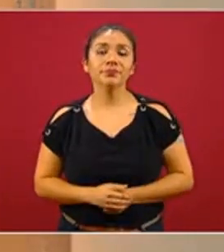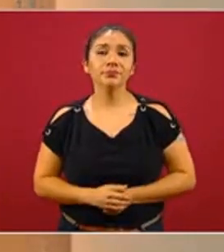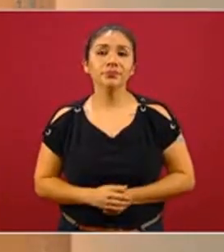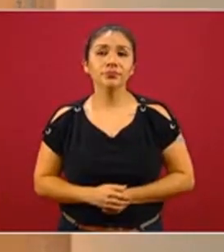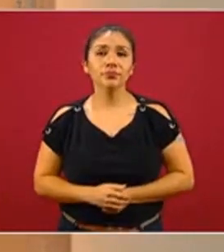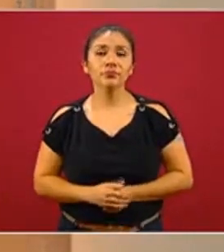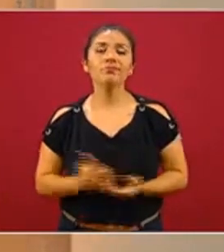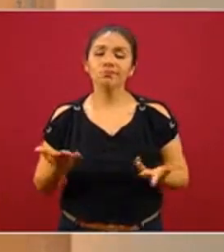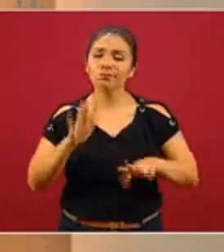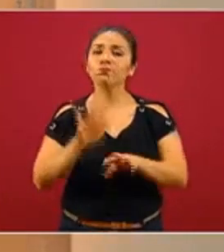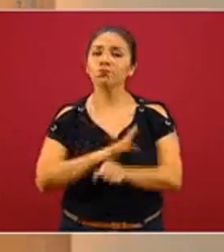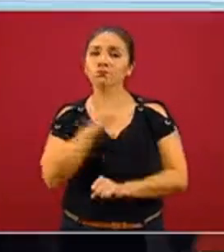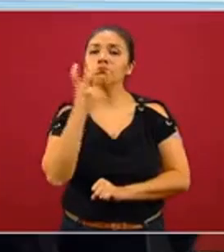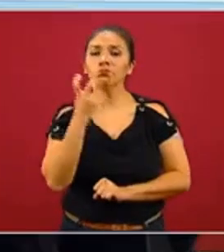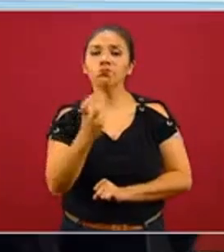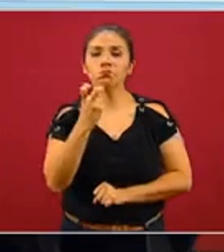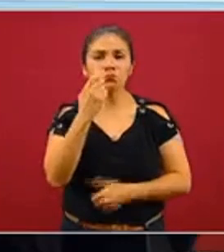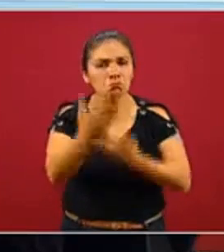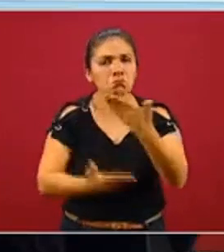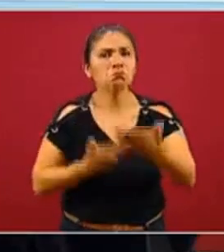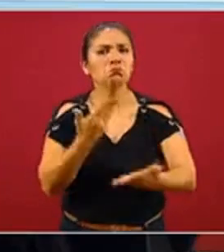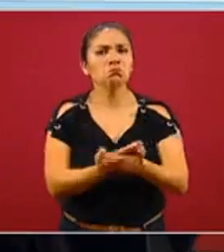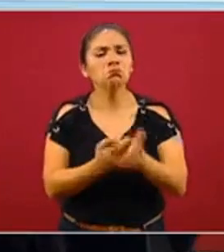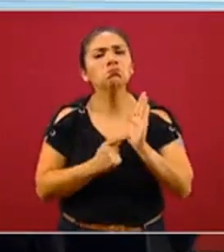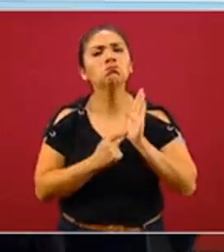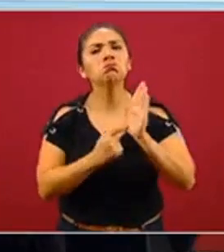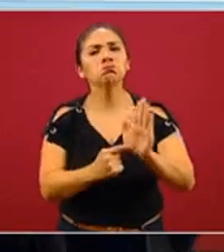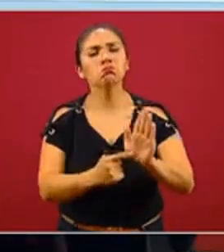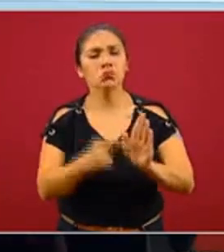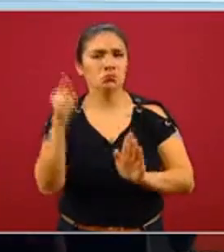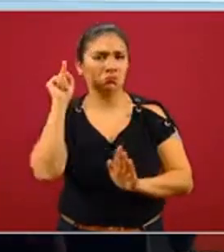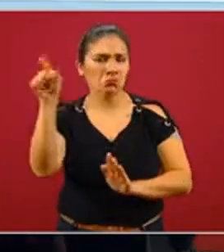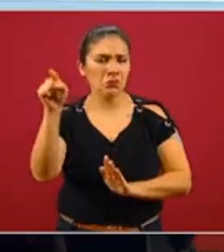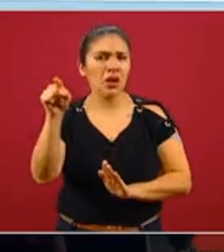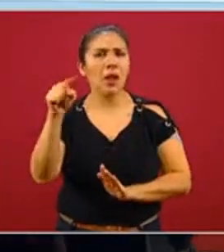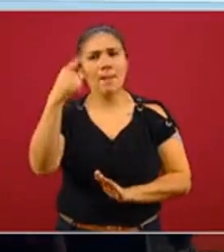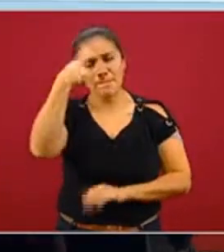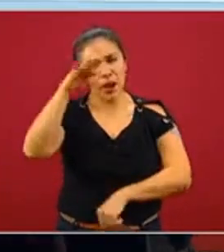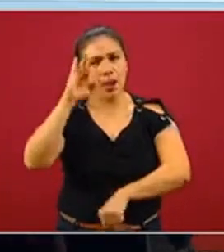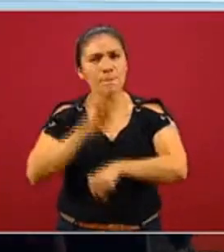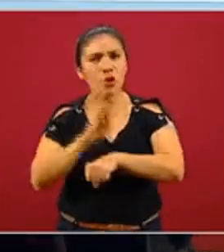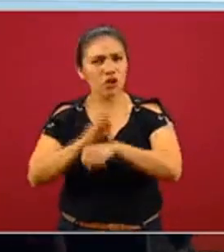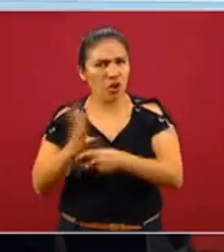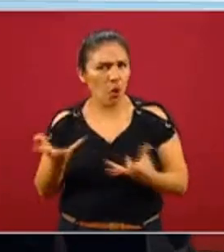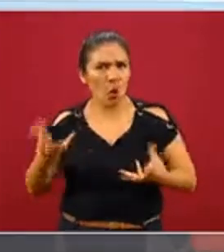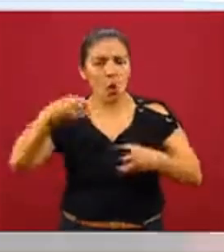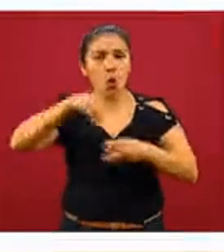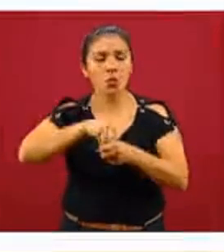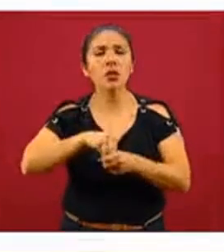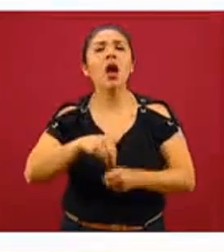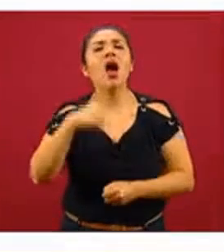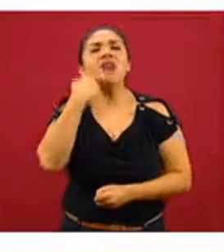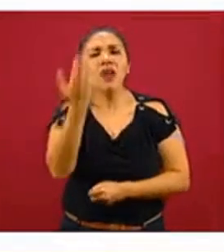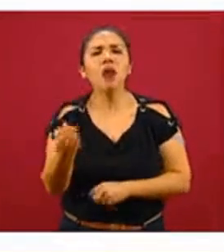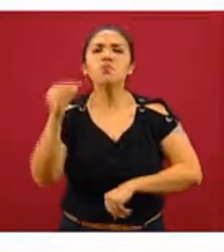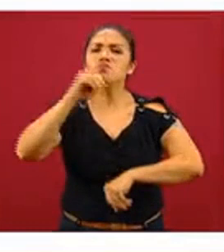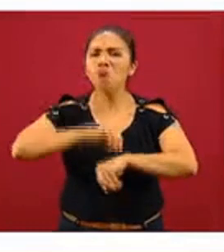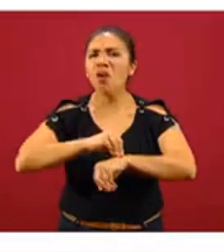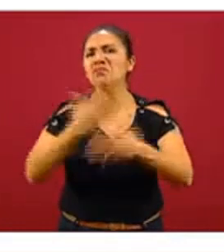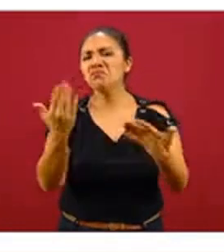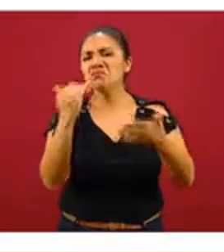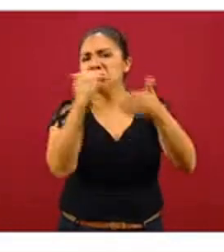Por eso se ha propuesto en el Sistema Nacional de Protección Integral una serie